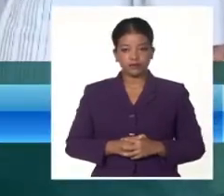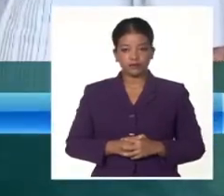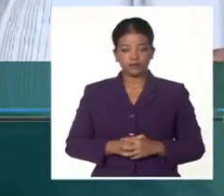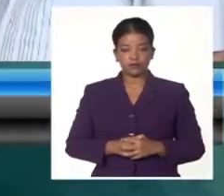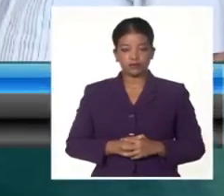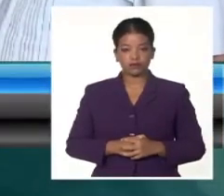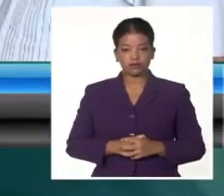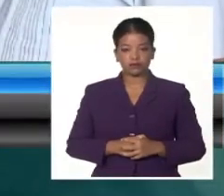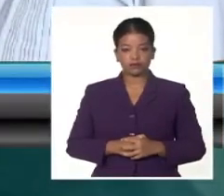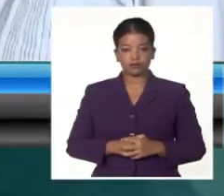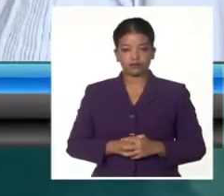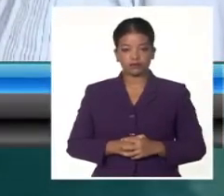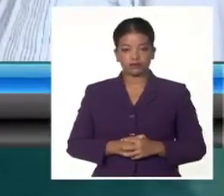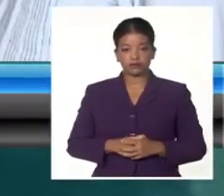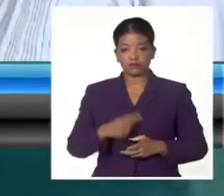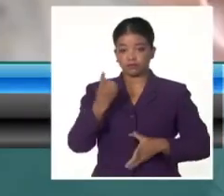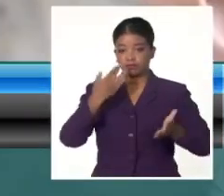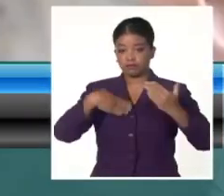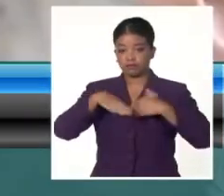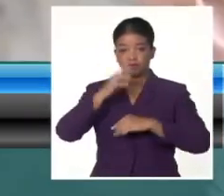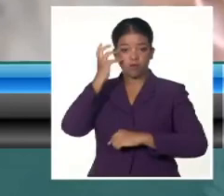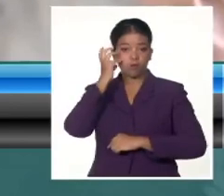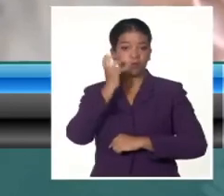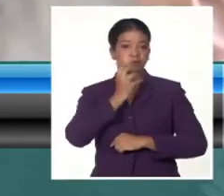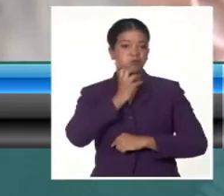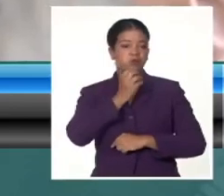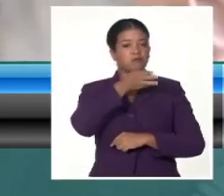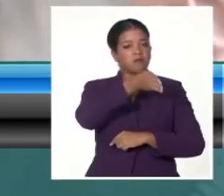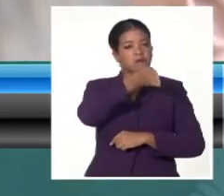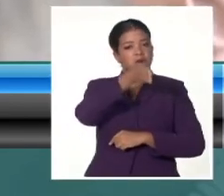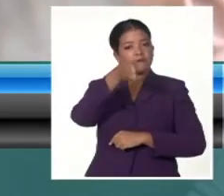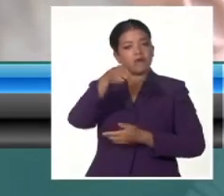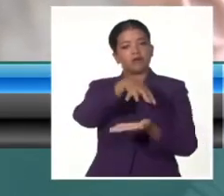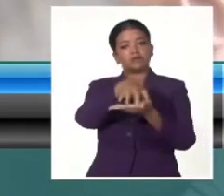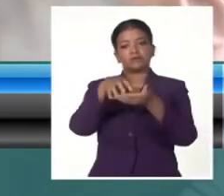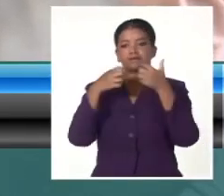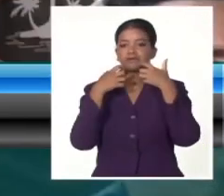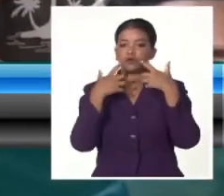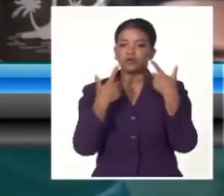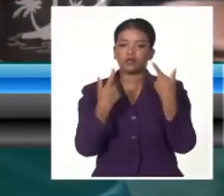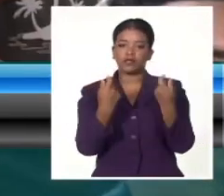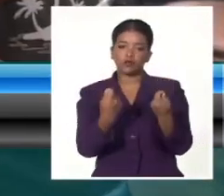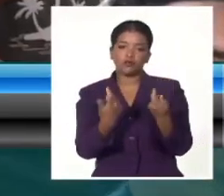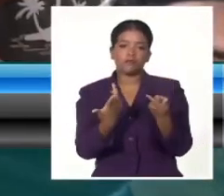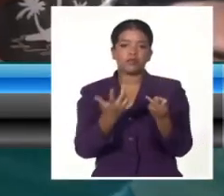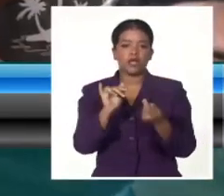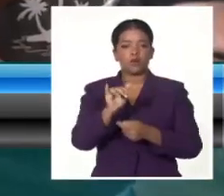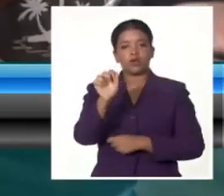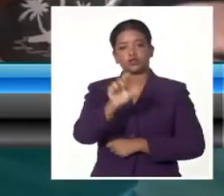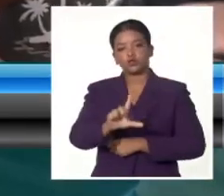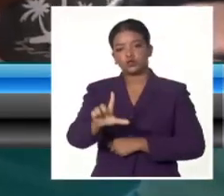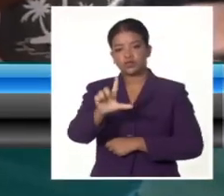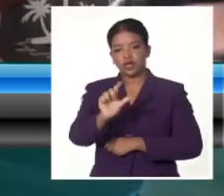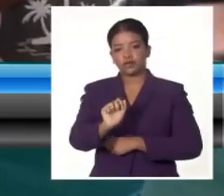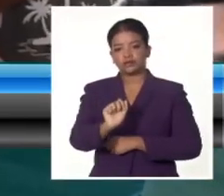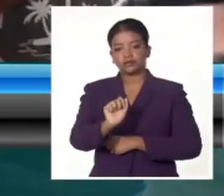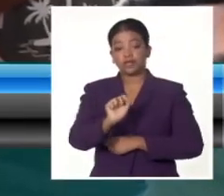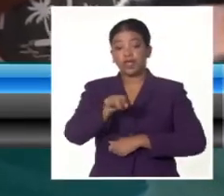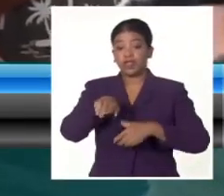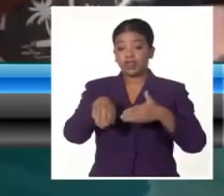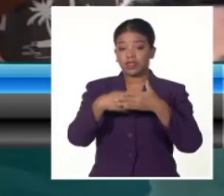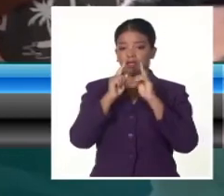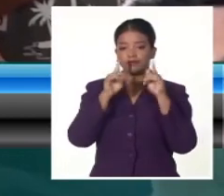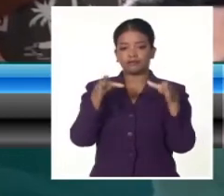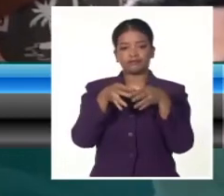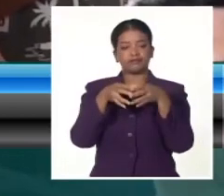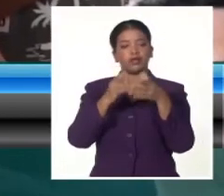marrero Cruz inició un recorrido por sitios de interés económico y social en jibara durante la jornada se reunió con estudiantes y